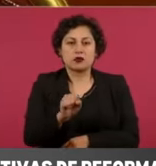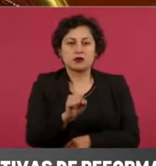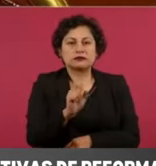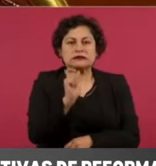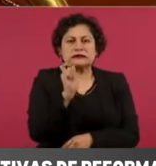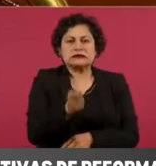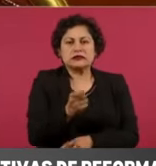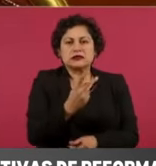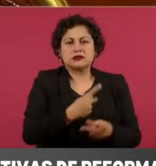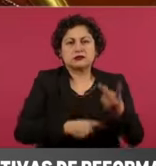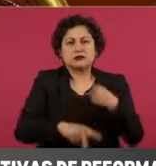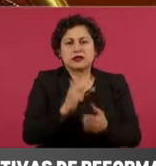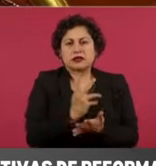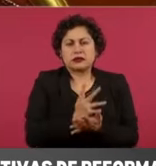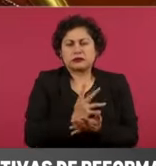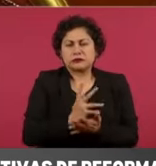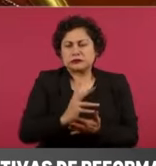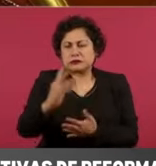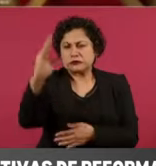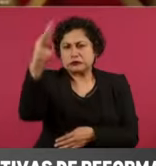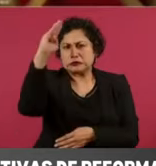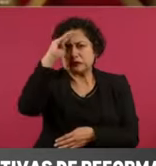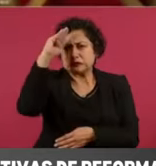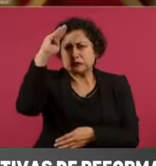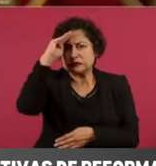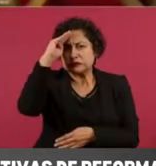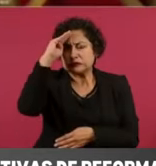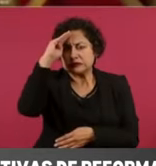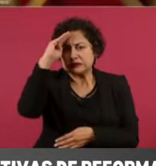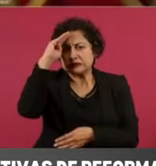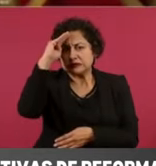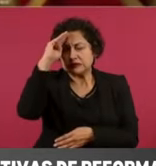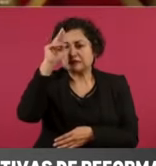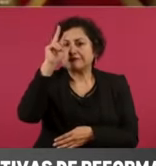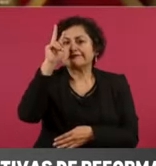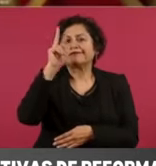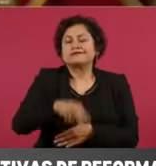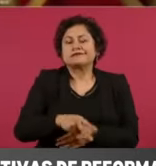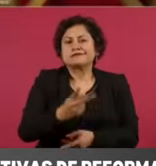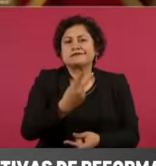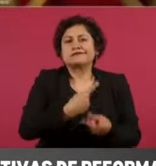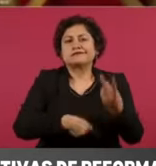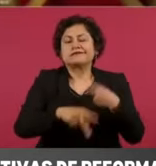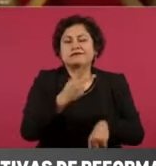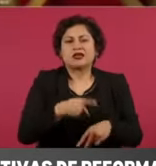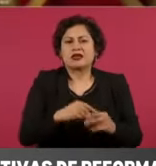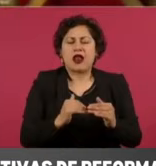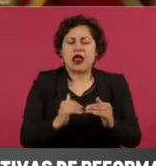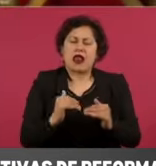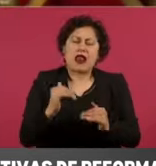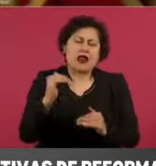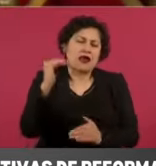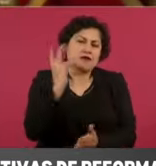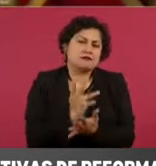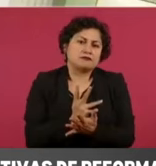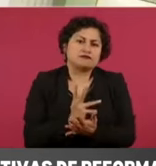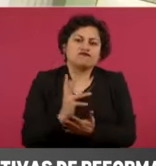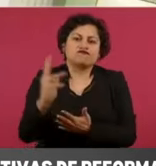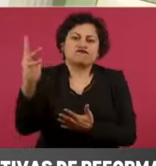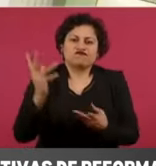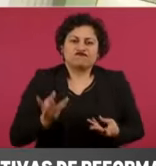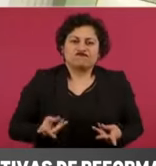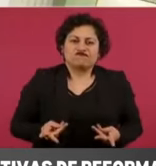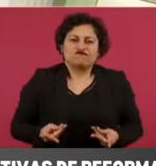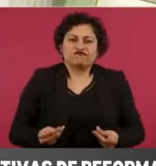más extrema y ofensiva. Por eso, el combatirla con una